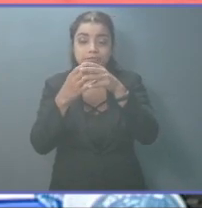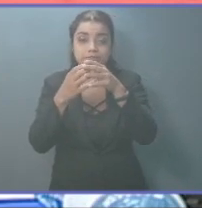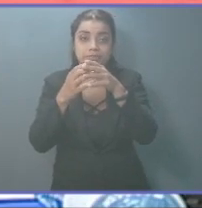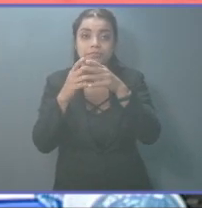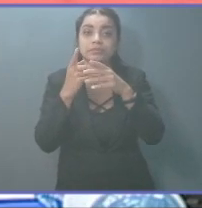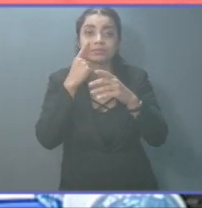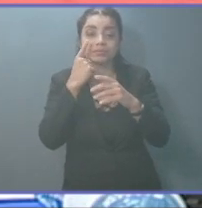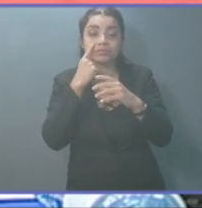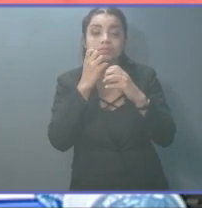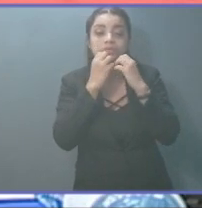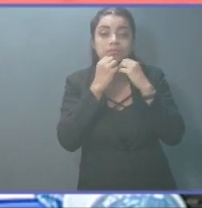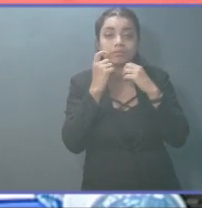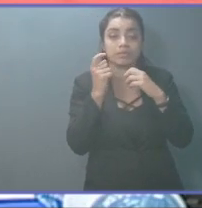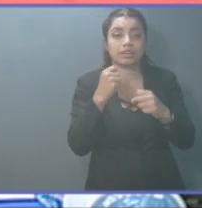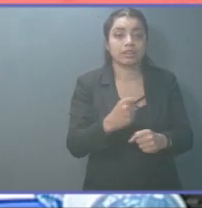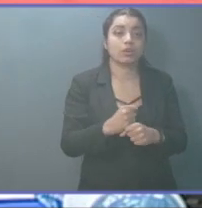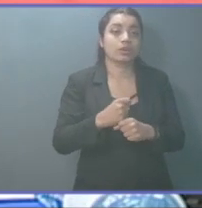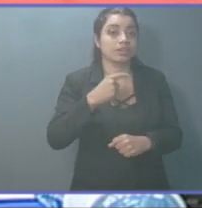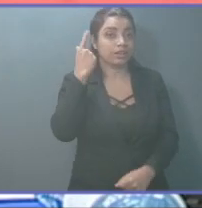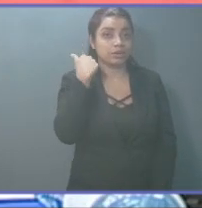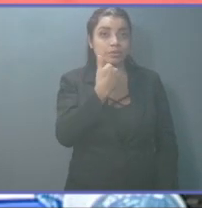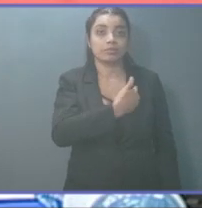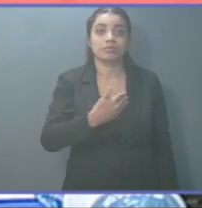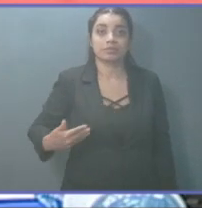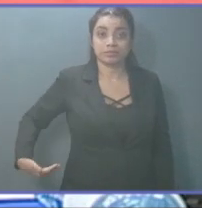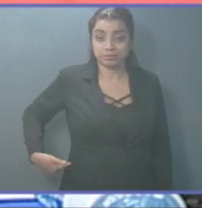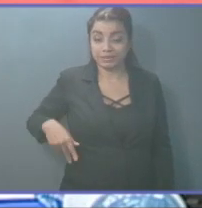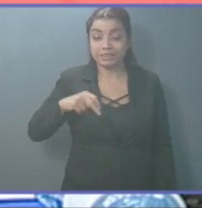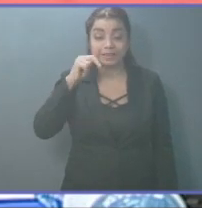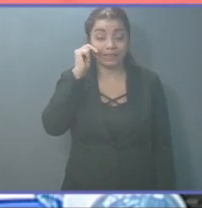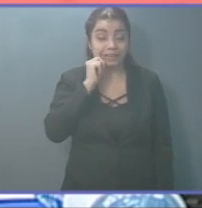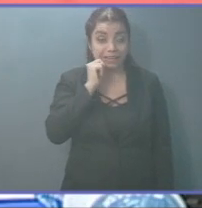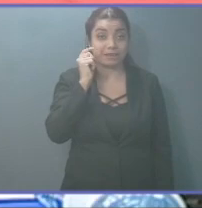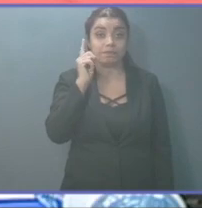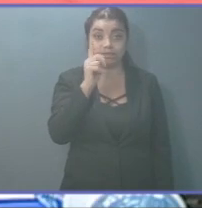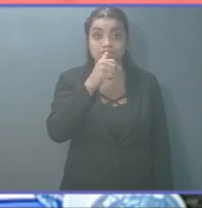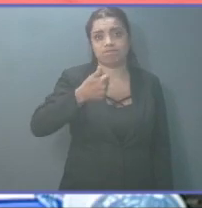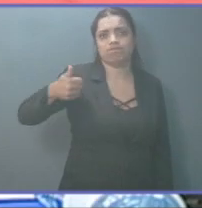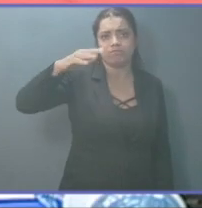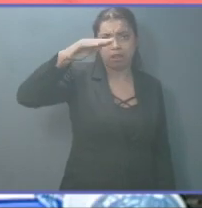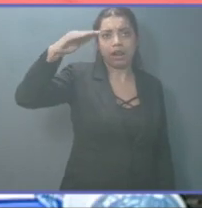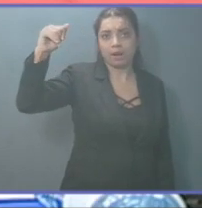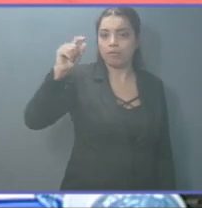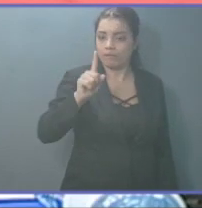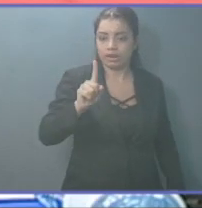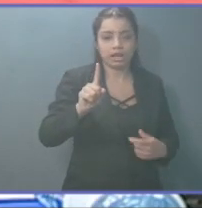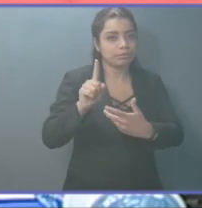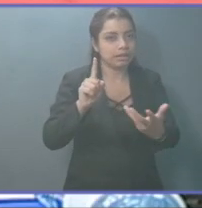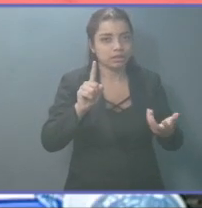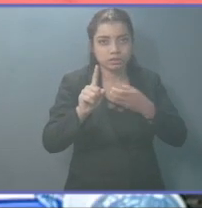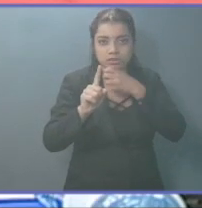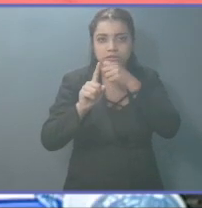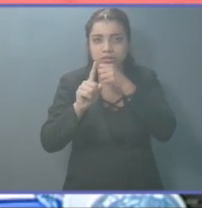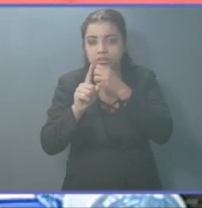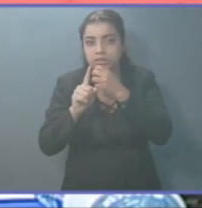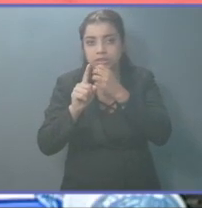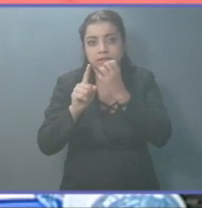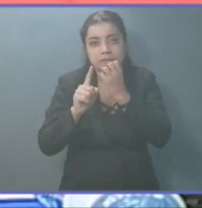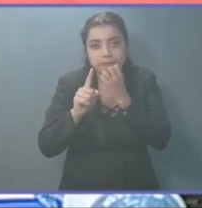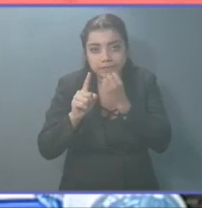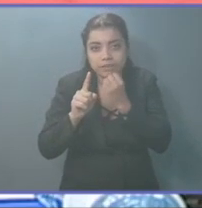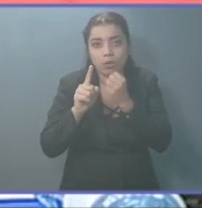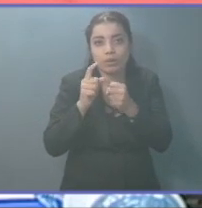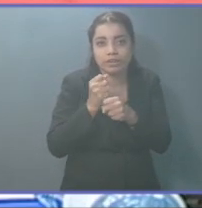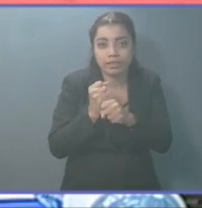para proporcionar la seguridad al señor presidente de la República. El dato exacto de